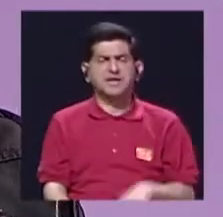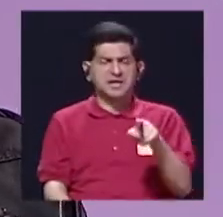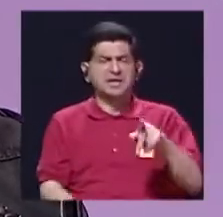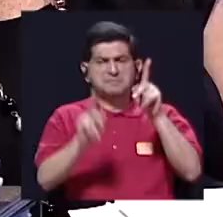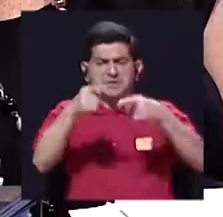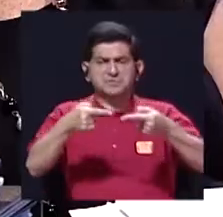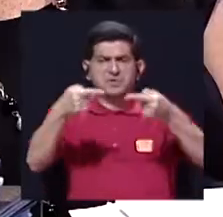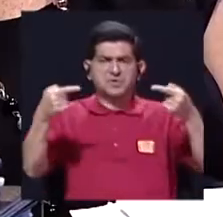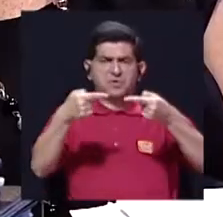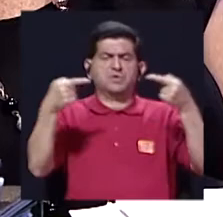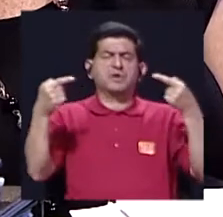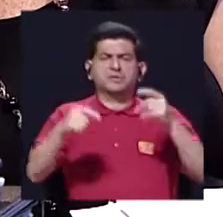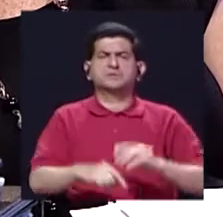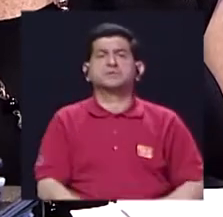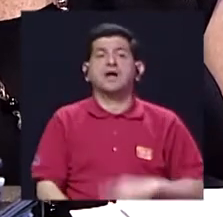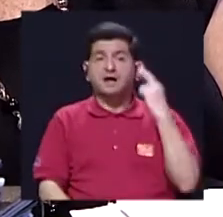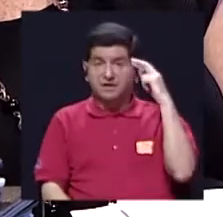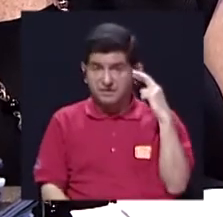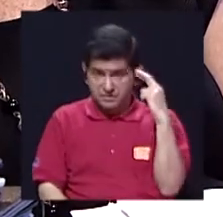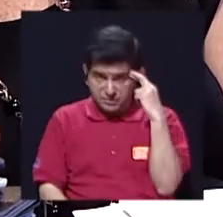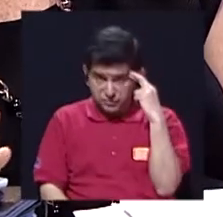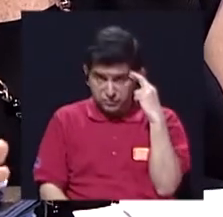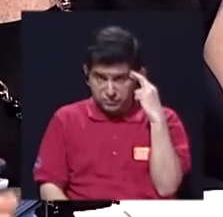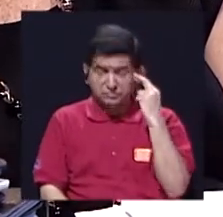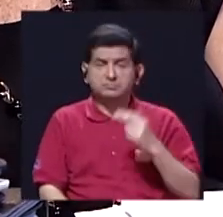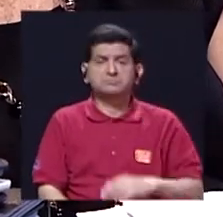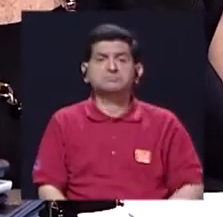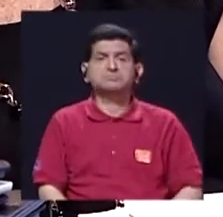oponen porque,